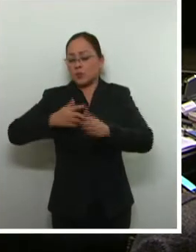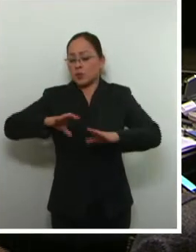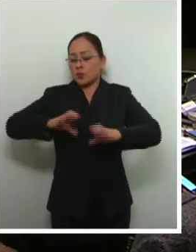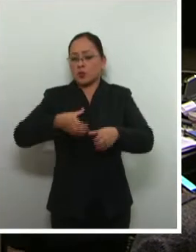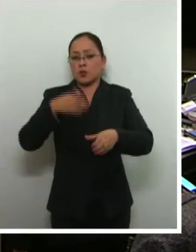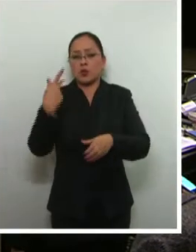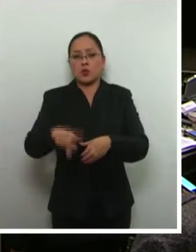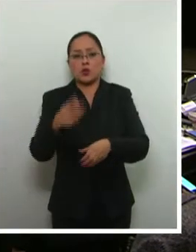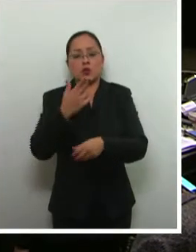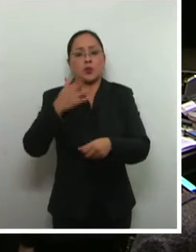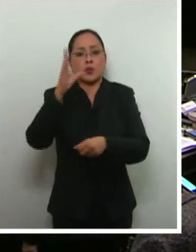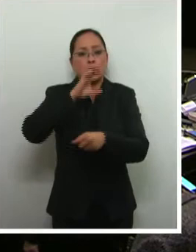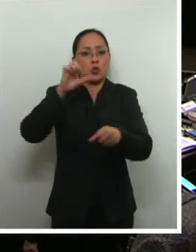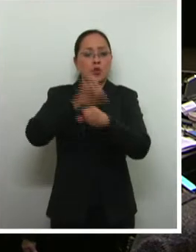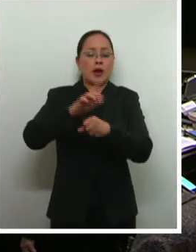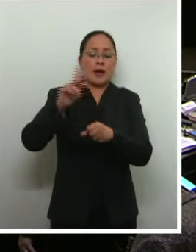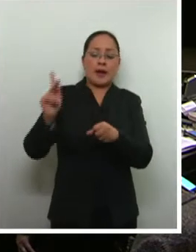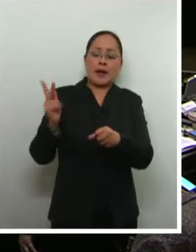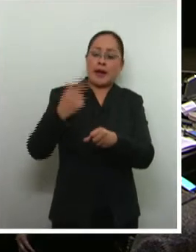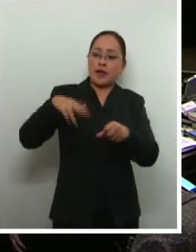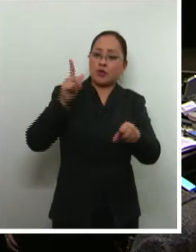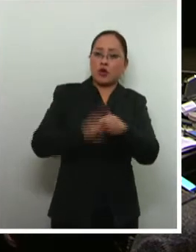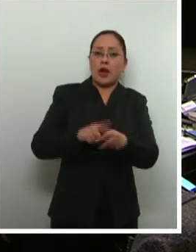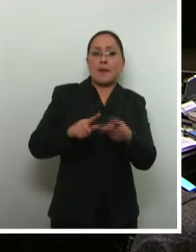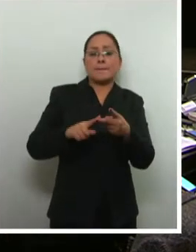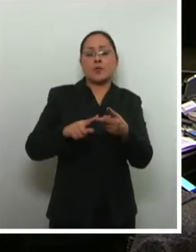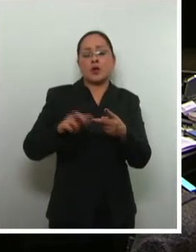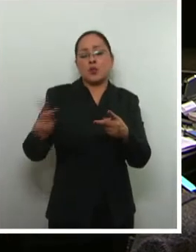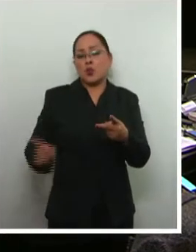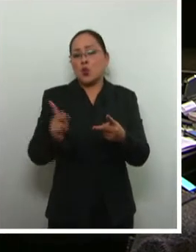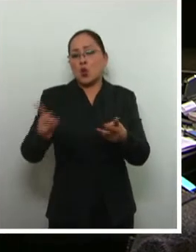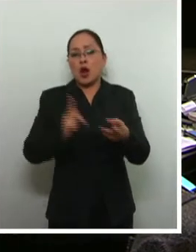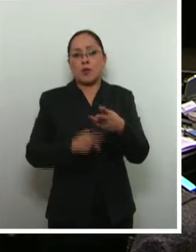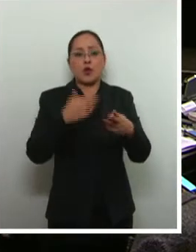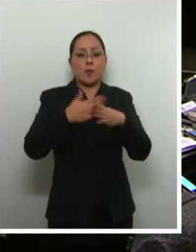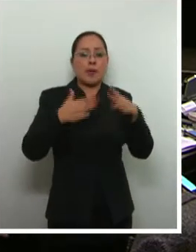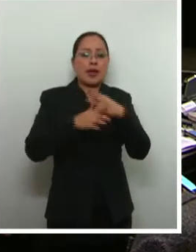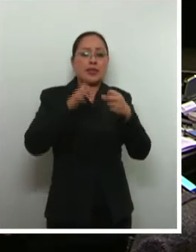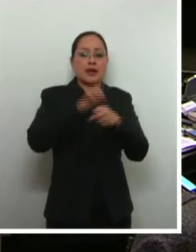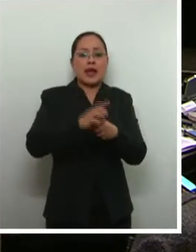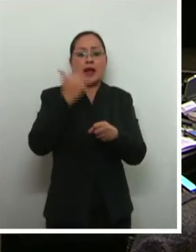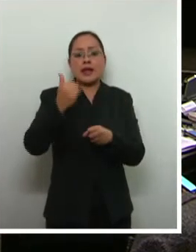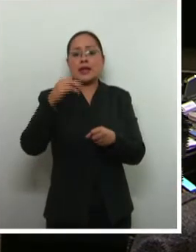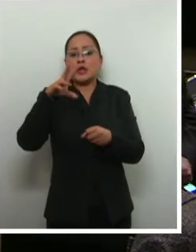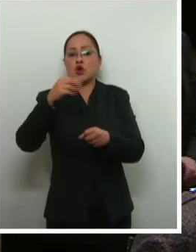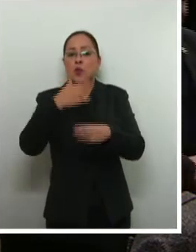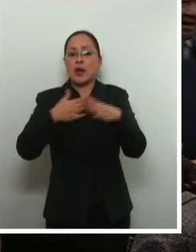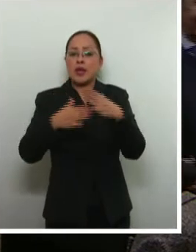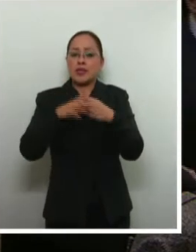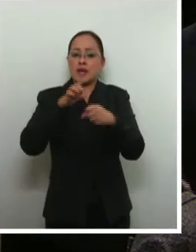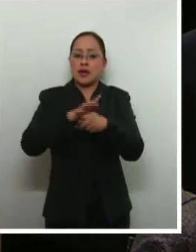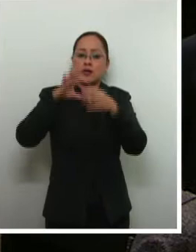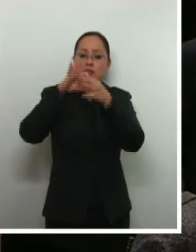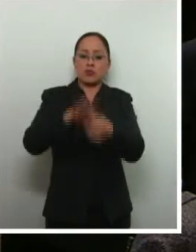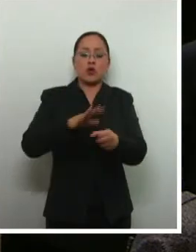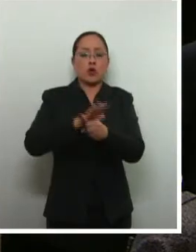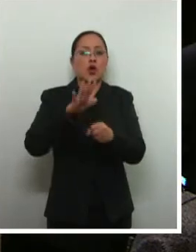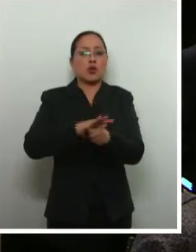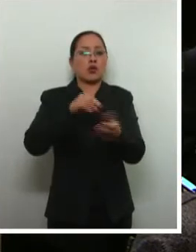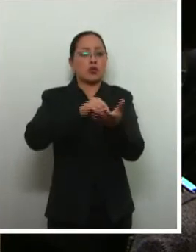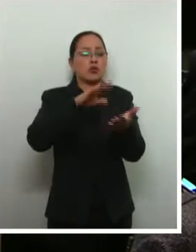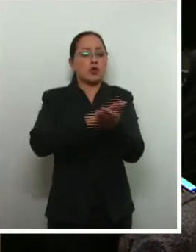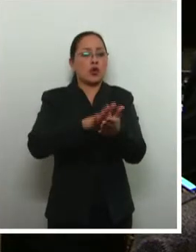cultural, natural y rural, material e inmaterial, y la preservación de todos aquellos bienes declarados